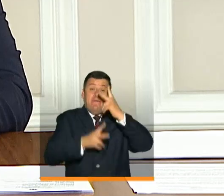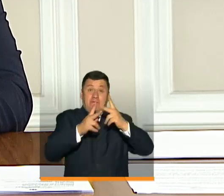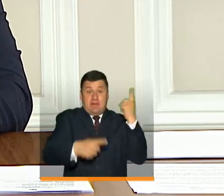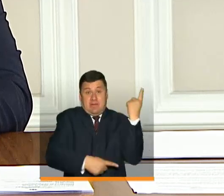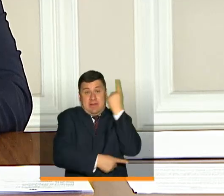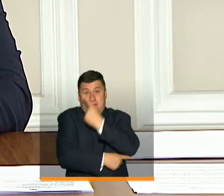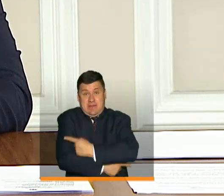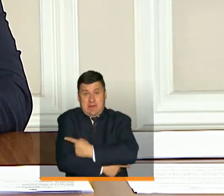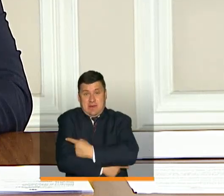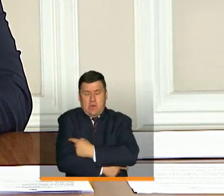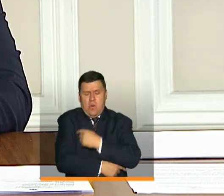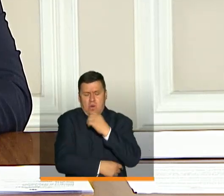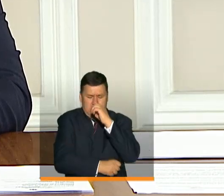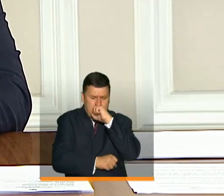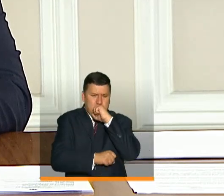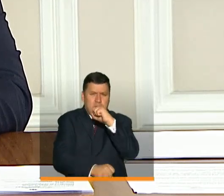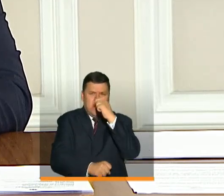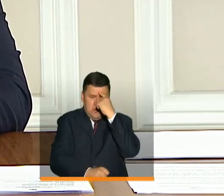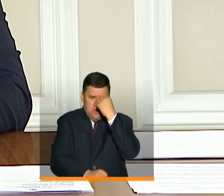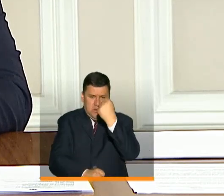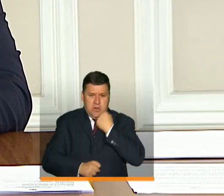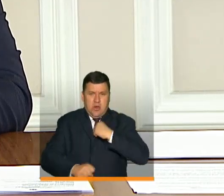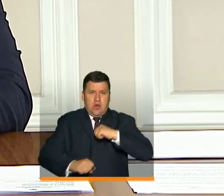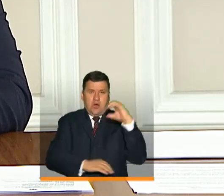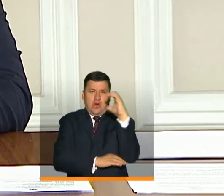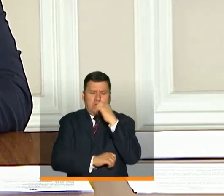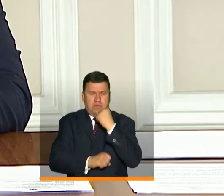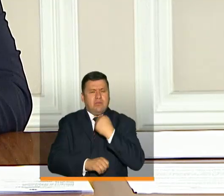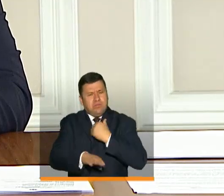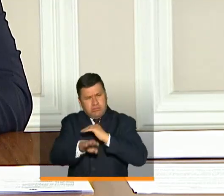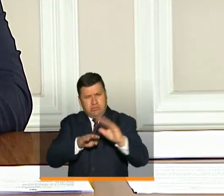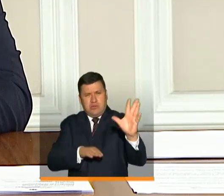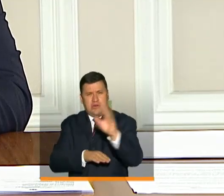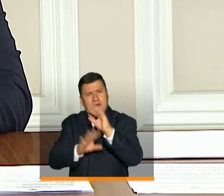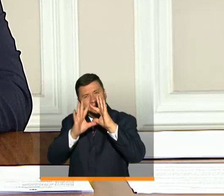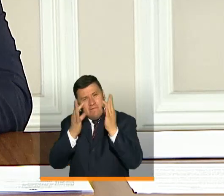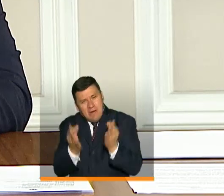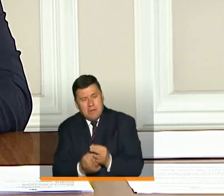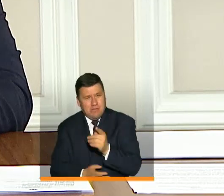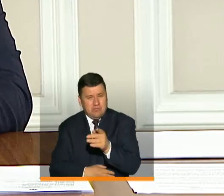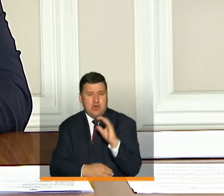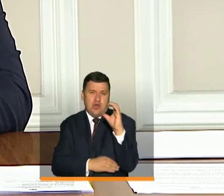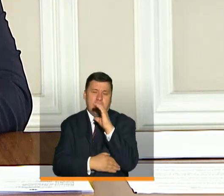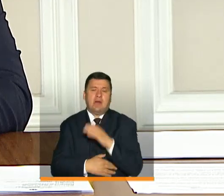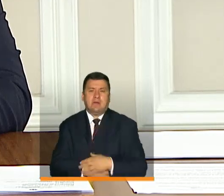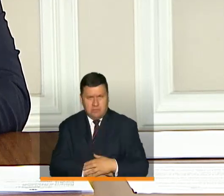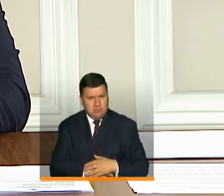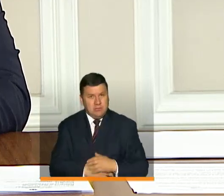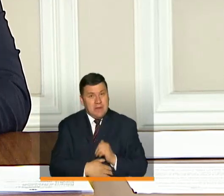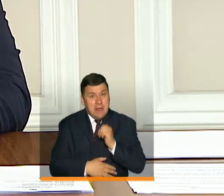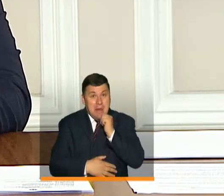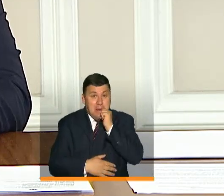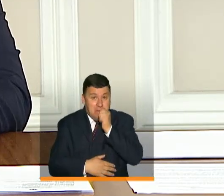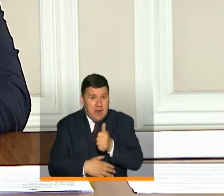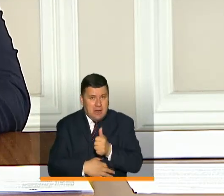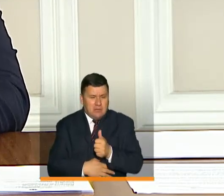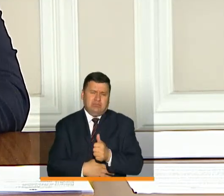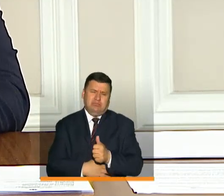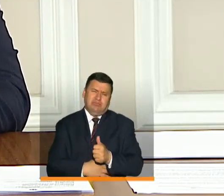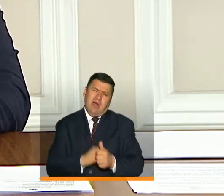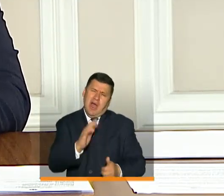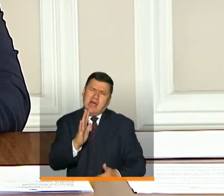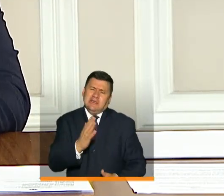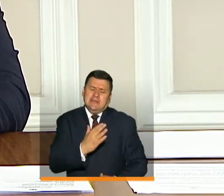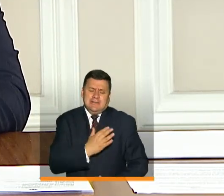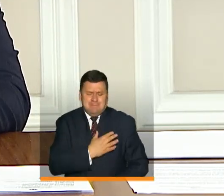día de nuestro glorioso Ejército Nacional de Colombia y yo invito a todas las familias colombianas a que mañana nos pongamos esa mano